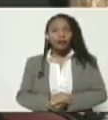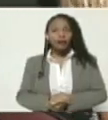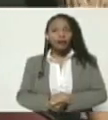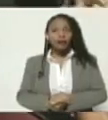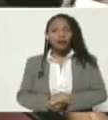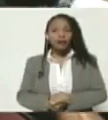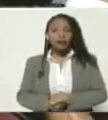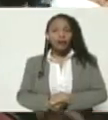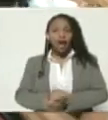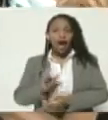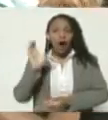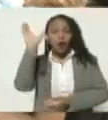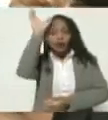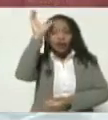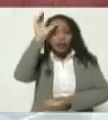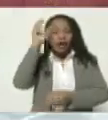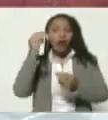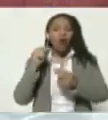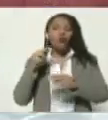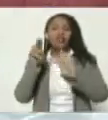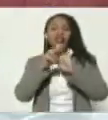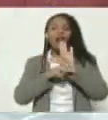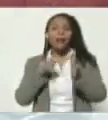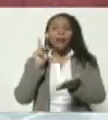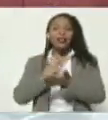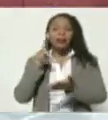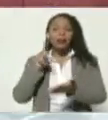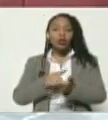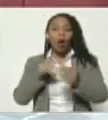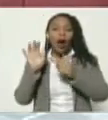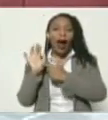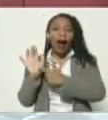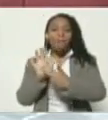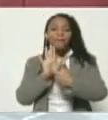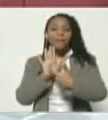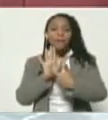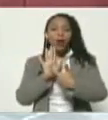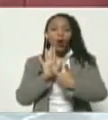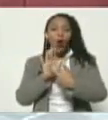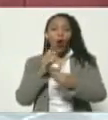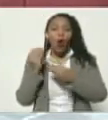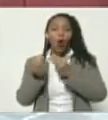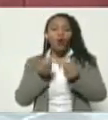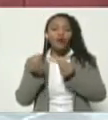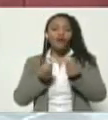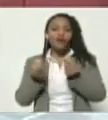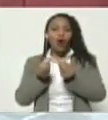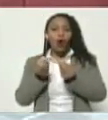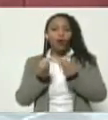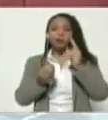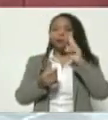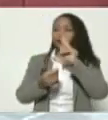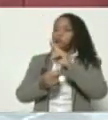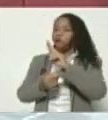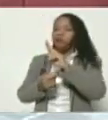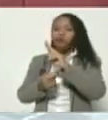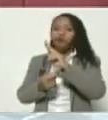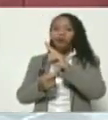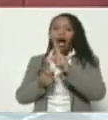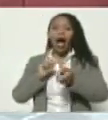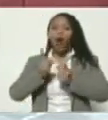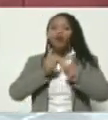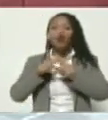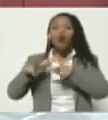a la conciencia, un nivel de participación, ejemplos, así como veíamos en